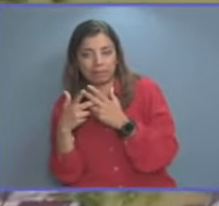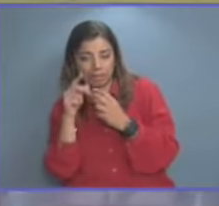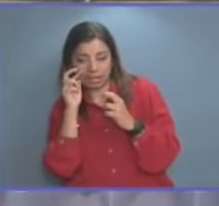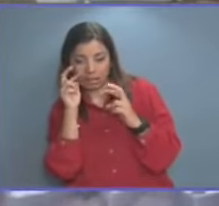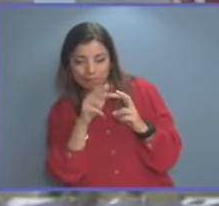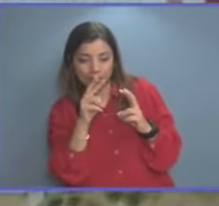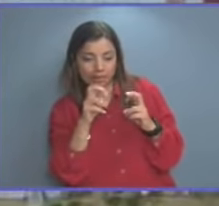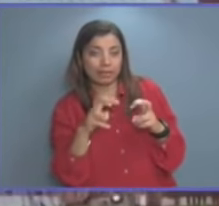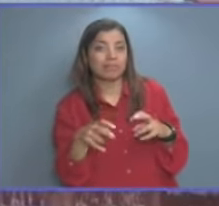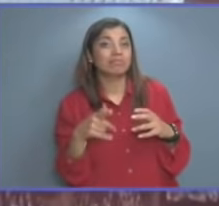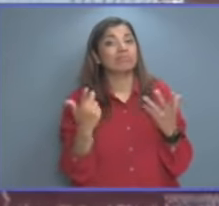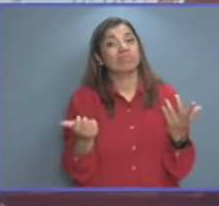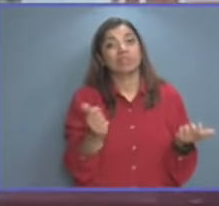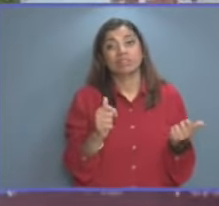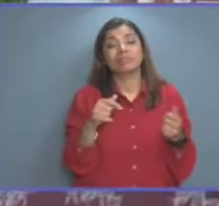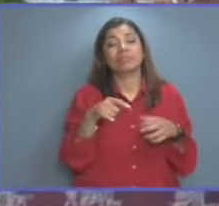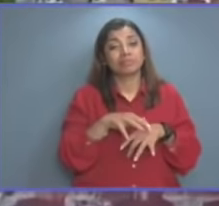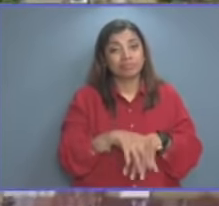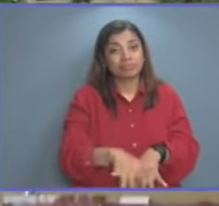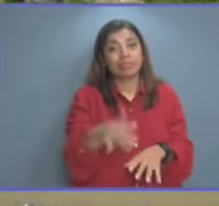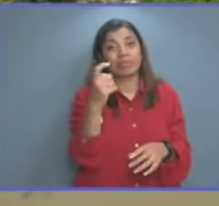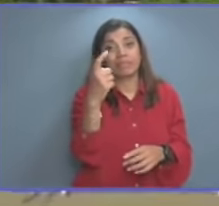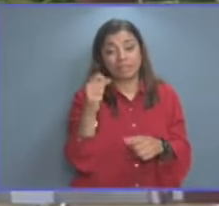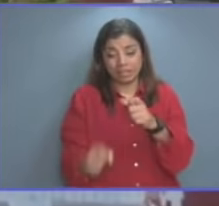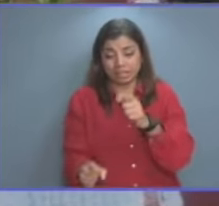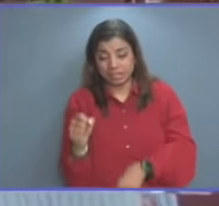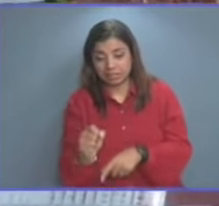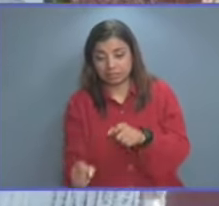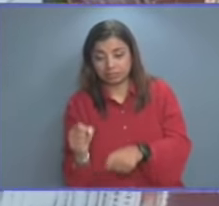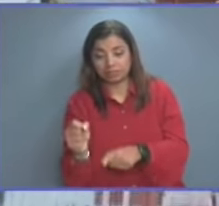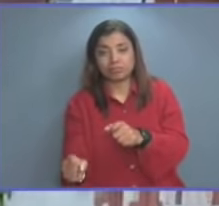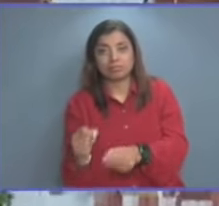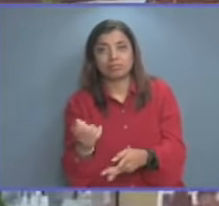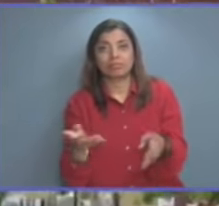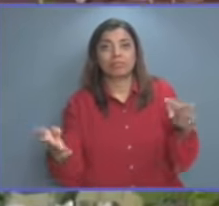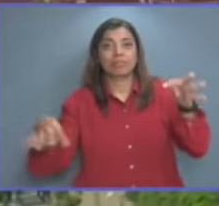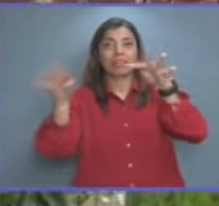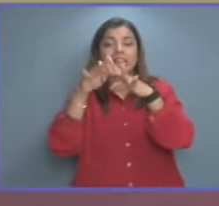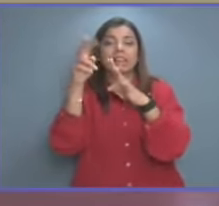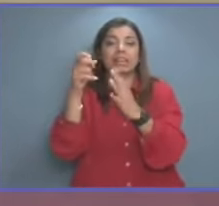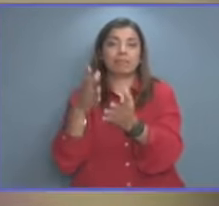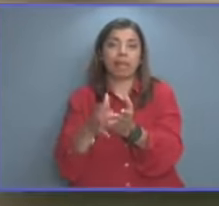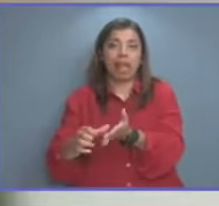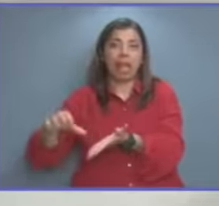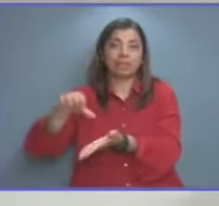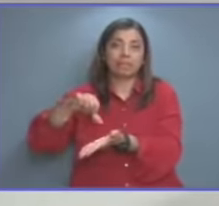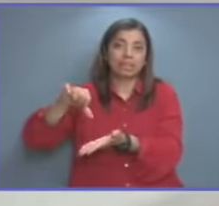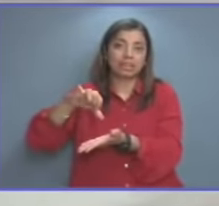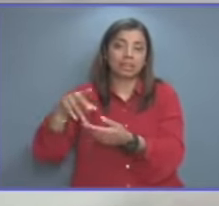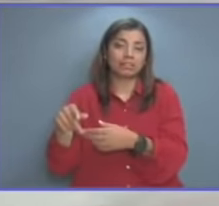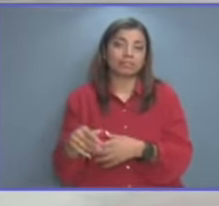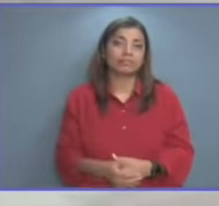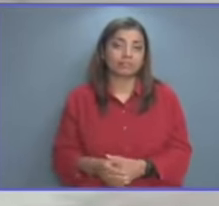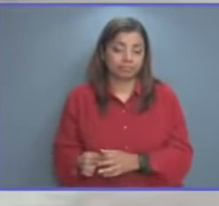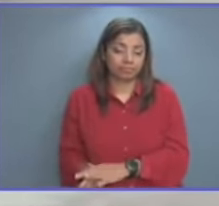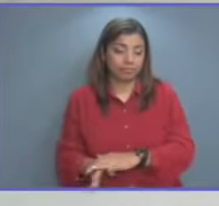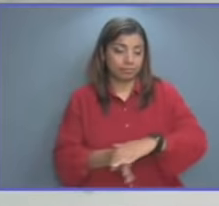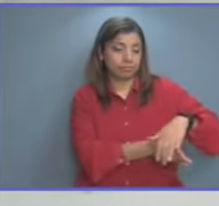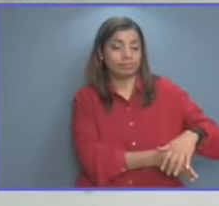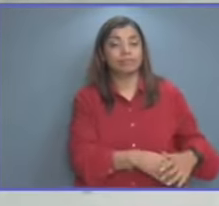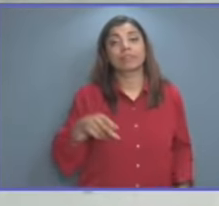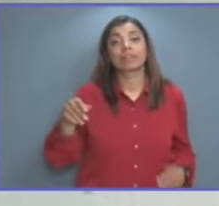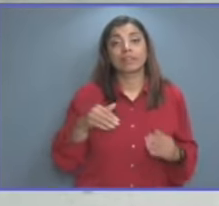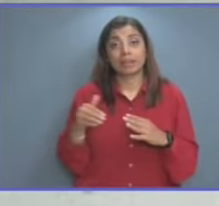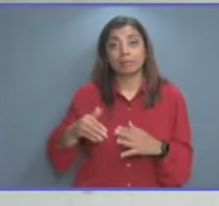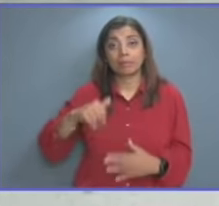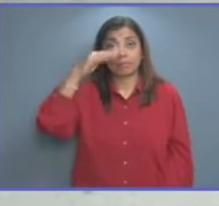para abrir espacio a las plantaciones de palma aceitera y el departamento de colombia de